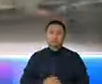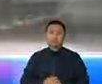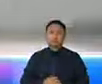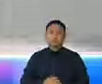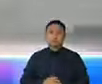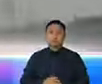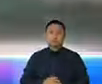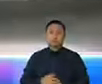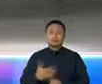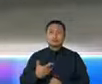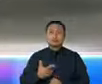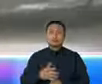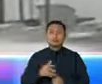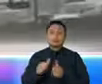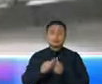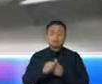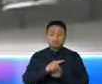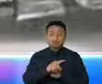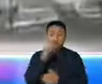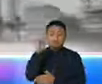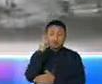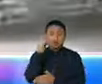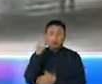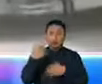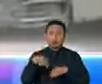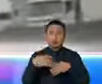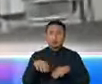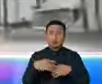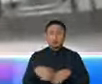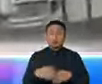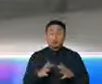Y al acercarse vieron que la emergencia era mayor.